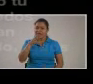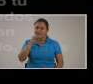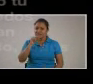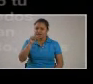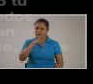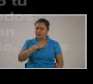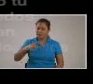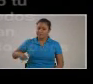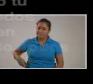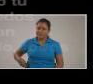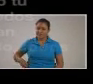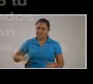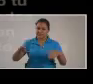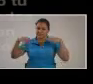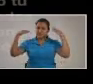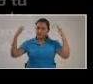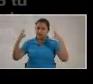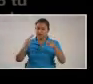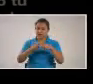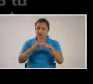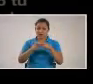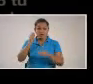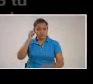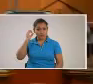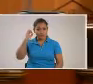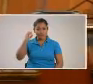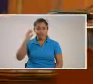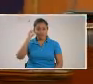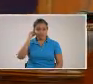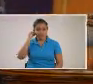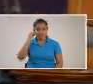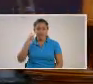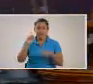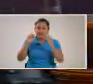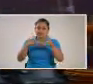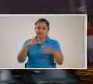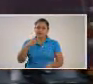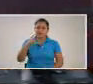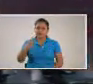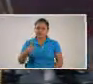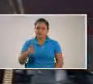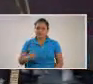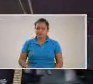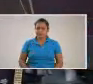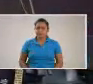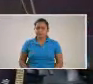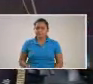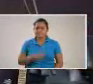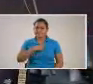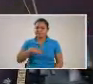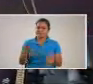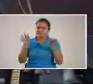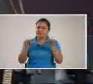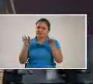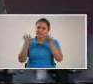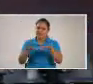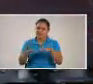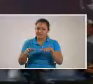Gog, que, si me permite verlo o decirlo de esta manera, estaba muy tranquilo en su